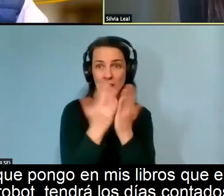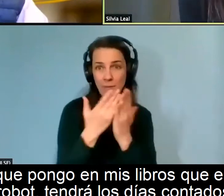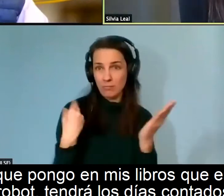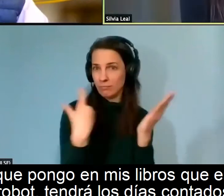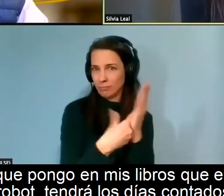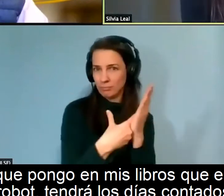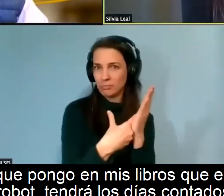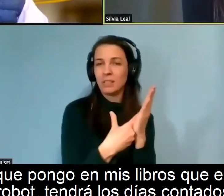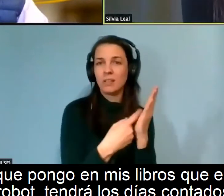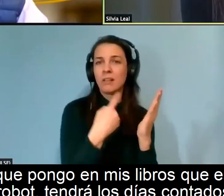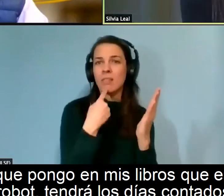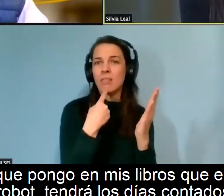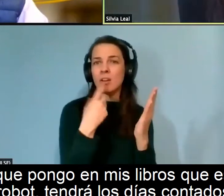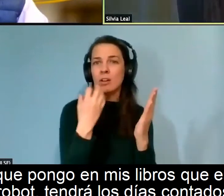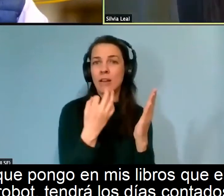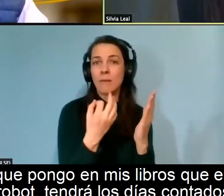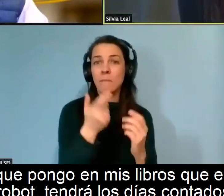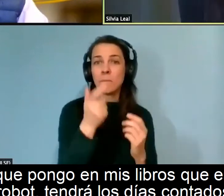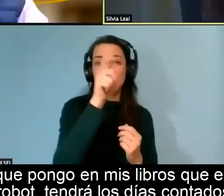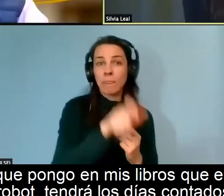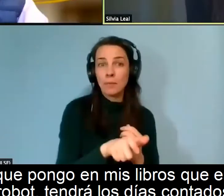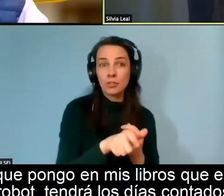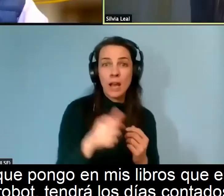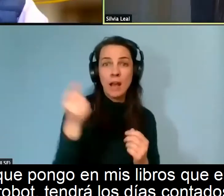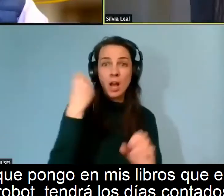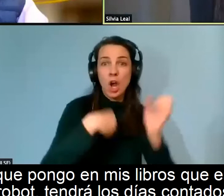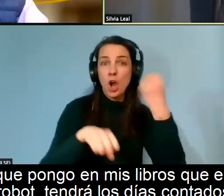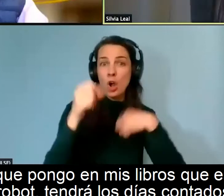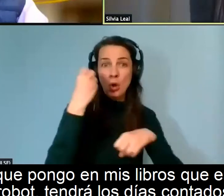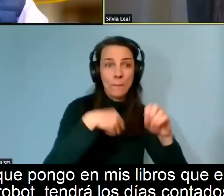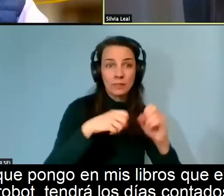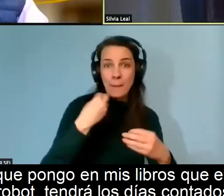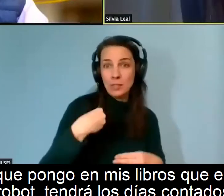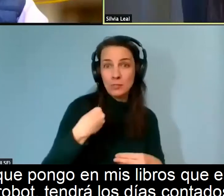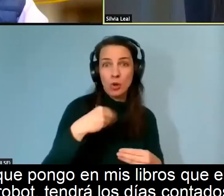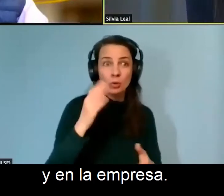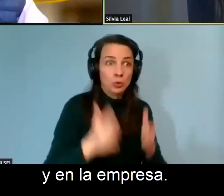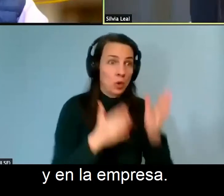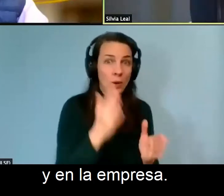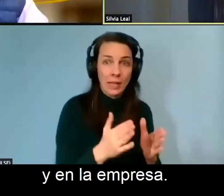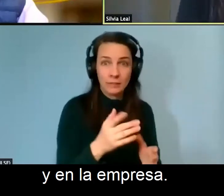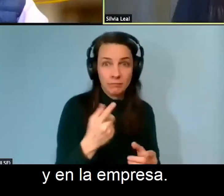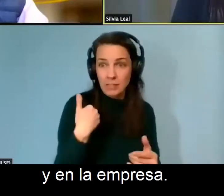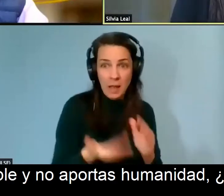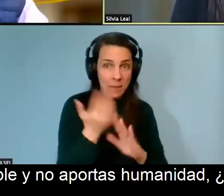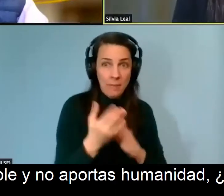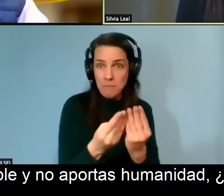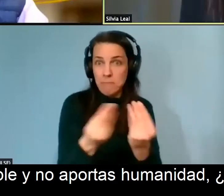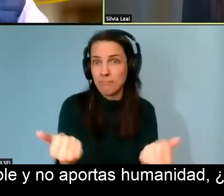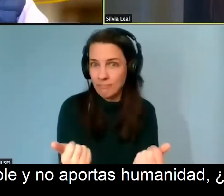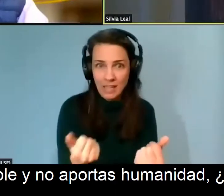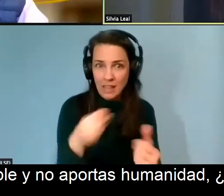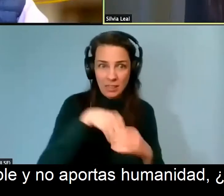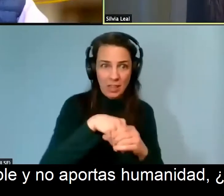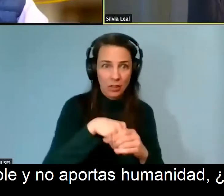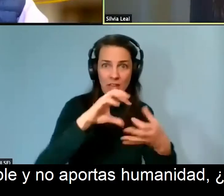es que, bueno, el que se comporte como un robot tendrá los días contados con sus amigos y en la empresa. Es que si eres